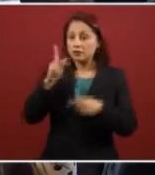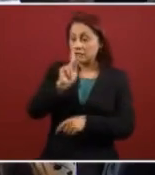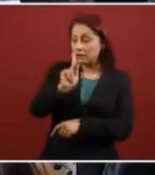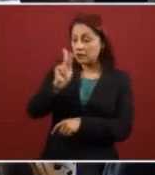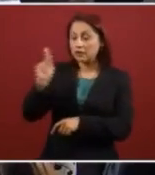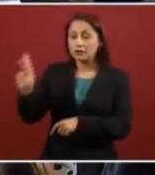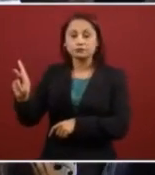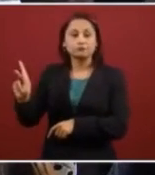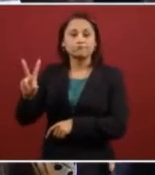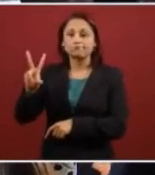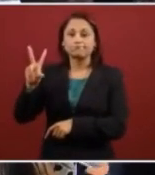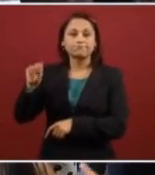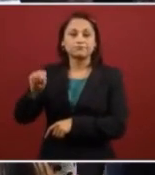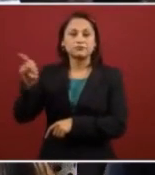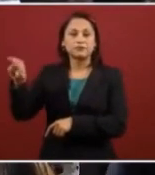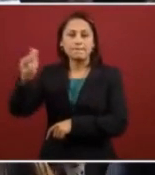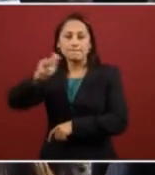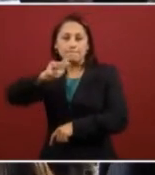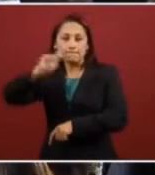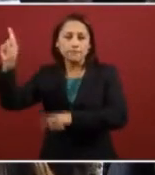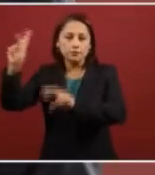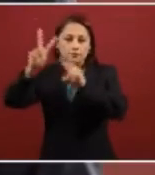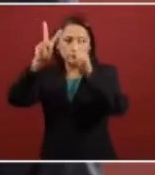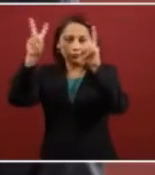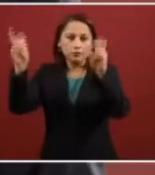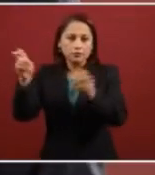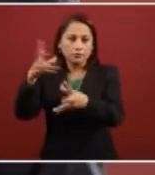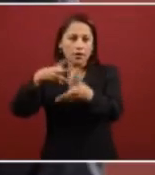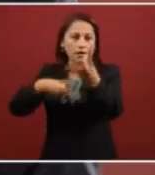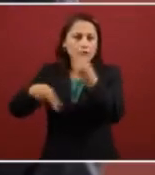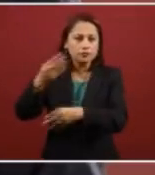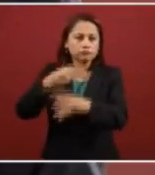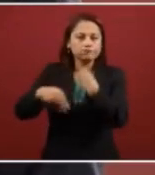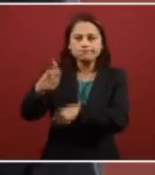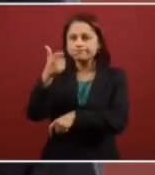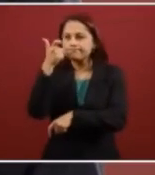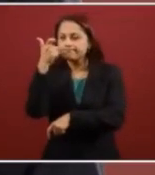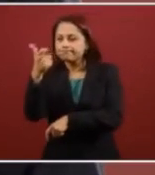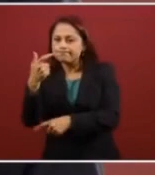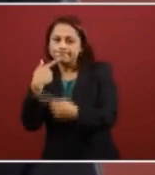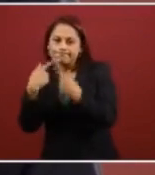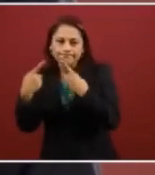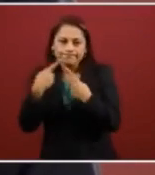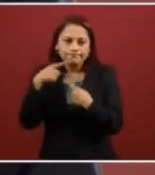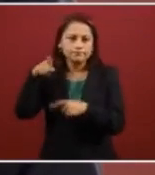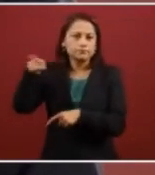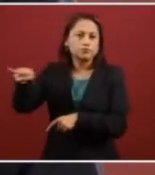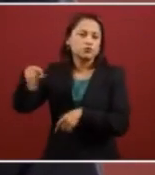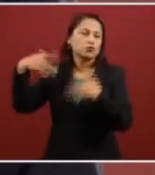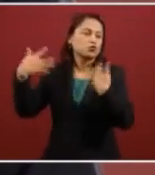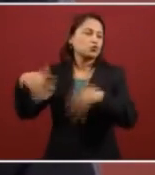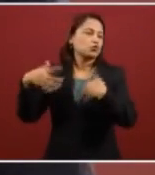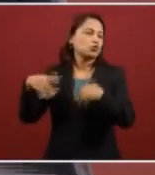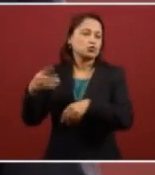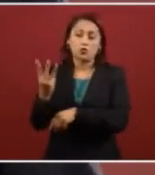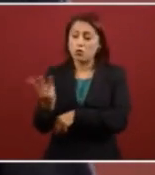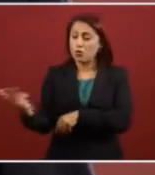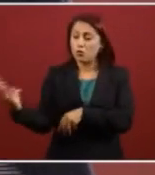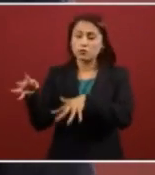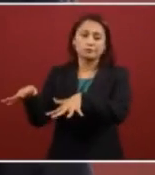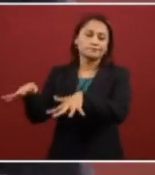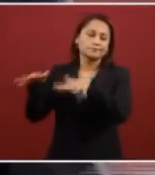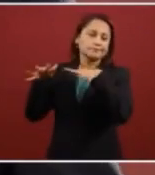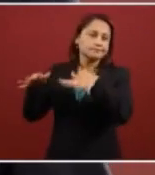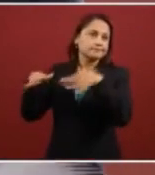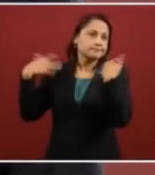sessions. Económicas y comerciales. Regarding economic and commercial entonces, matters such as Jesús. Son de primera. Entonces, so they're por first respeto